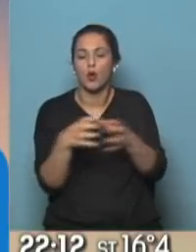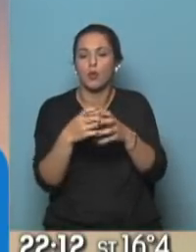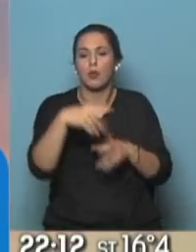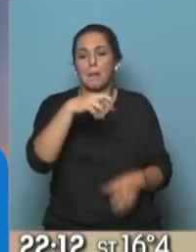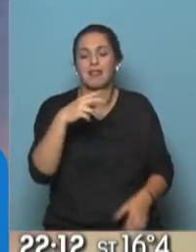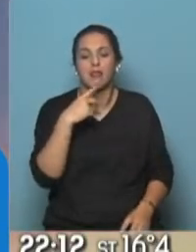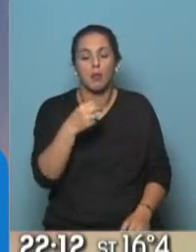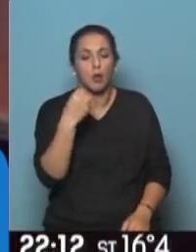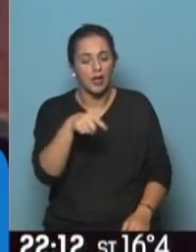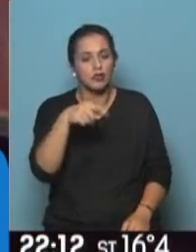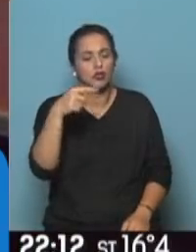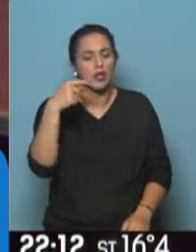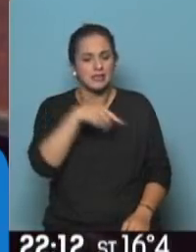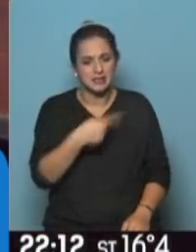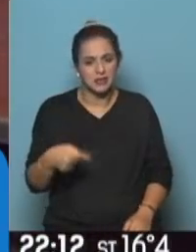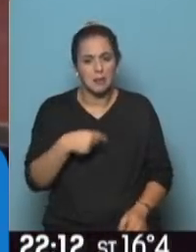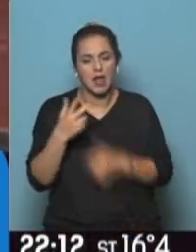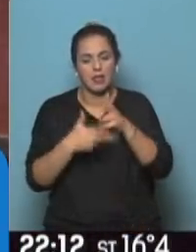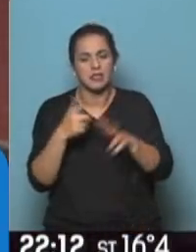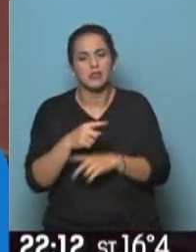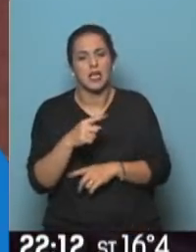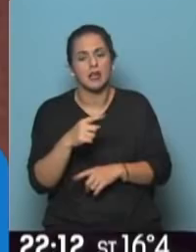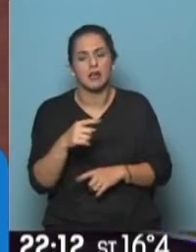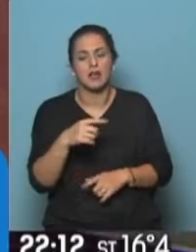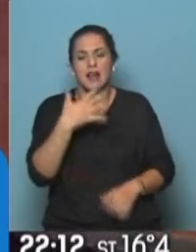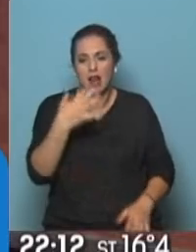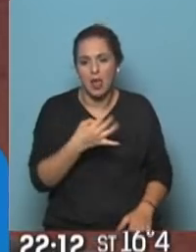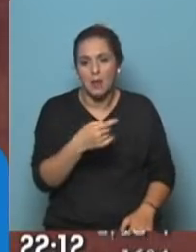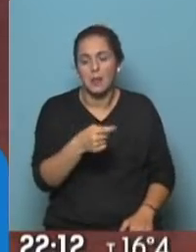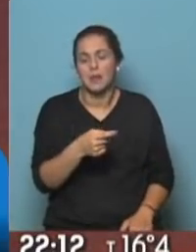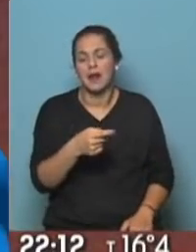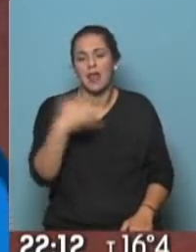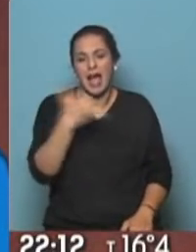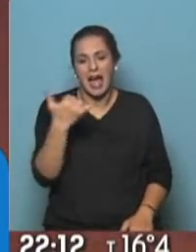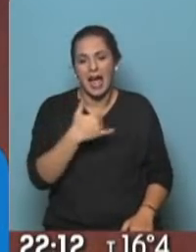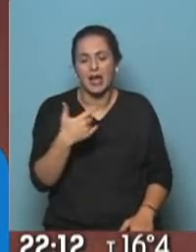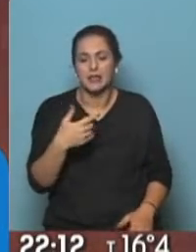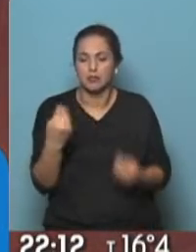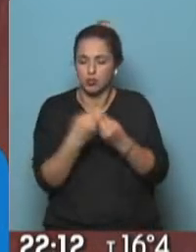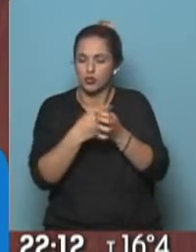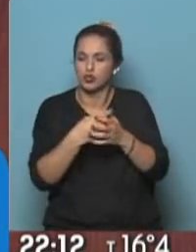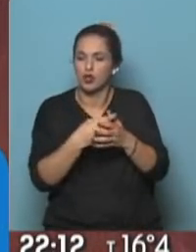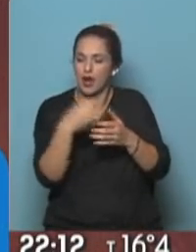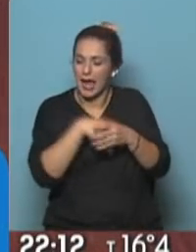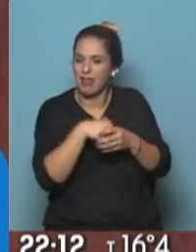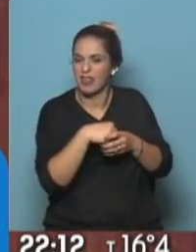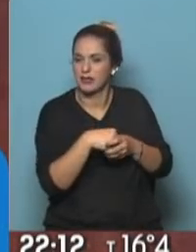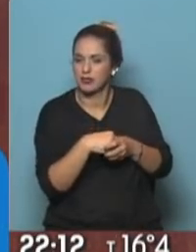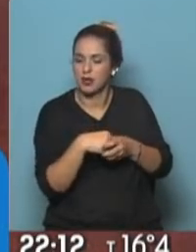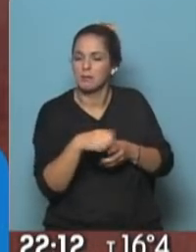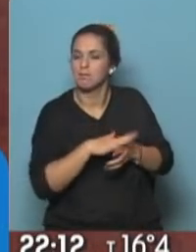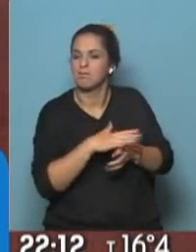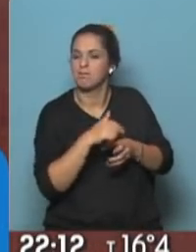que esta semana hubo desmentidas de disidencias, porque la verdad es que hay enorme interna dentro del PT. Digamos,